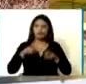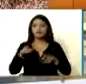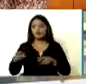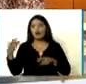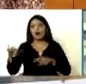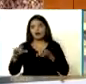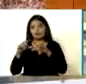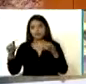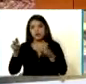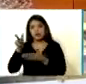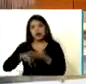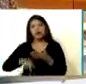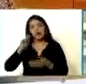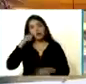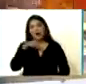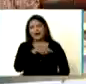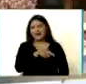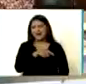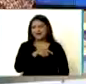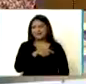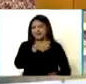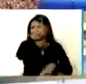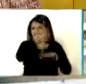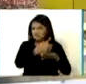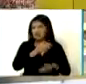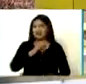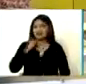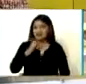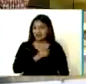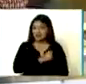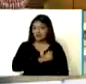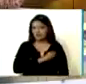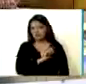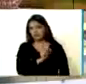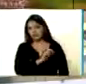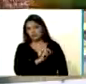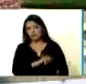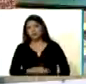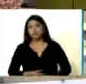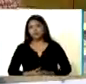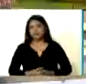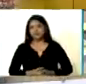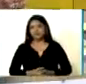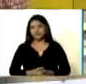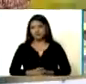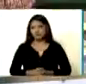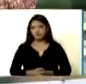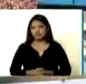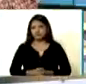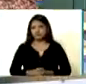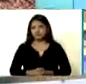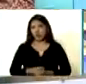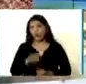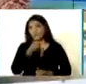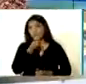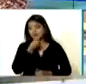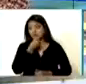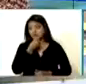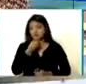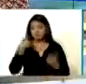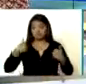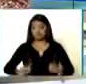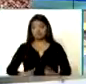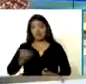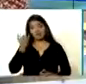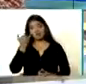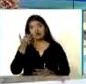cintillo. Pero recuerda que él no representa a la iglesia. No, para nada. Es la élite. Es la posición de la élite. Ok. Él no representa, es como que un periodista tenga una posición política